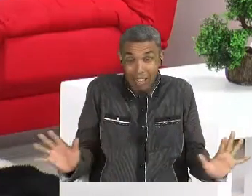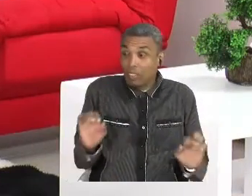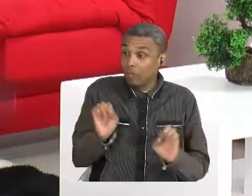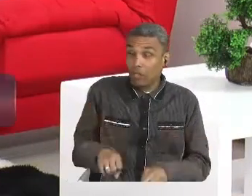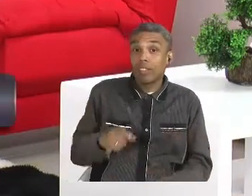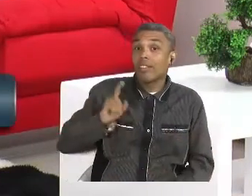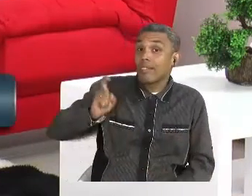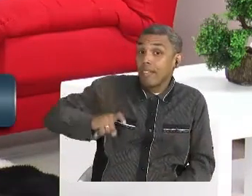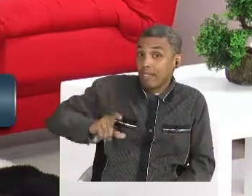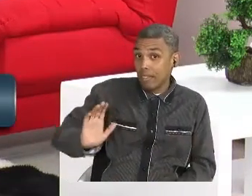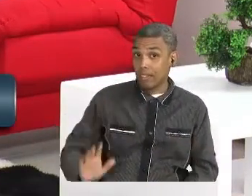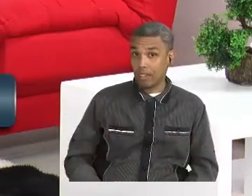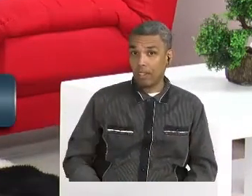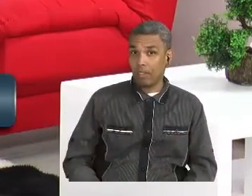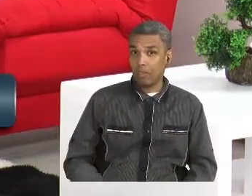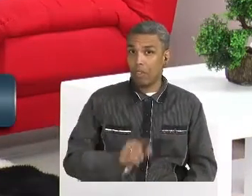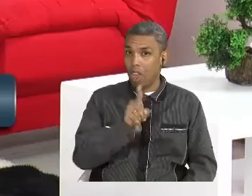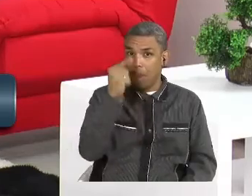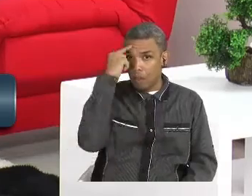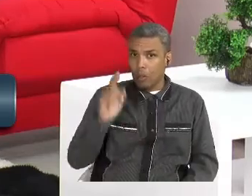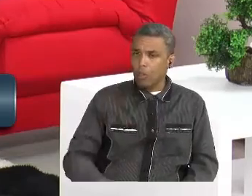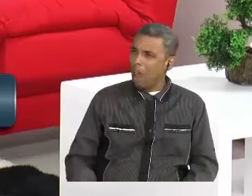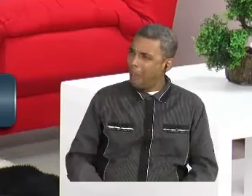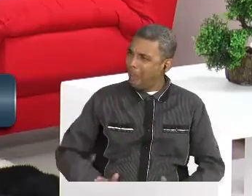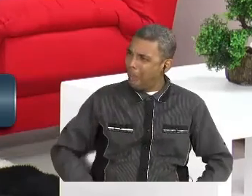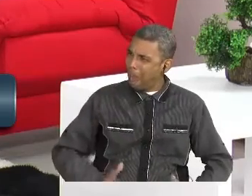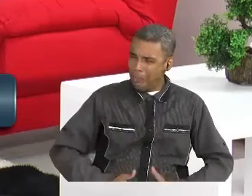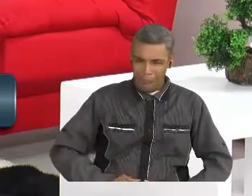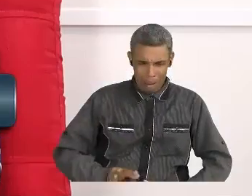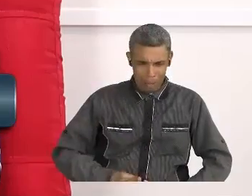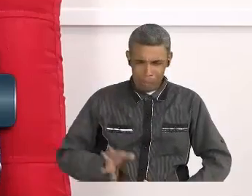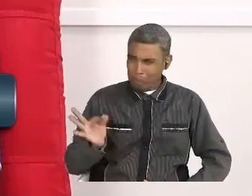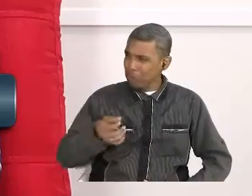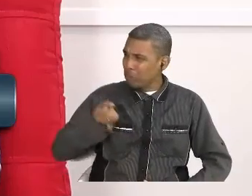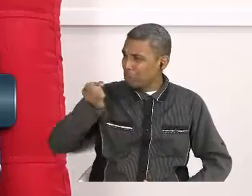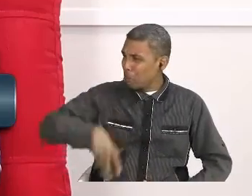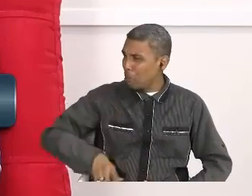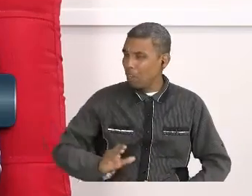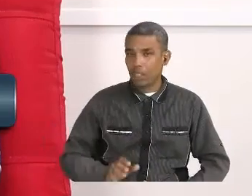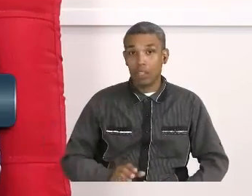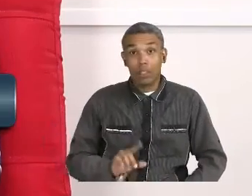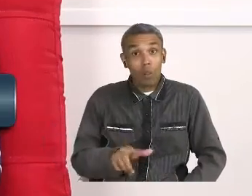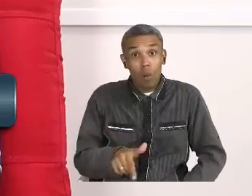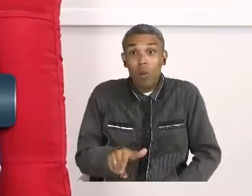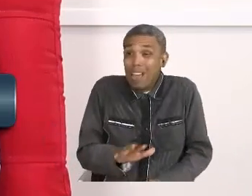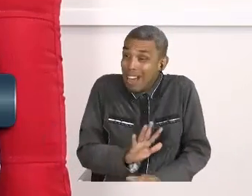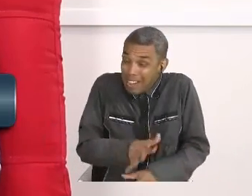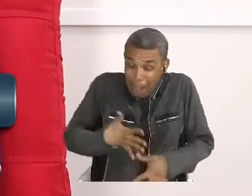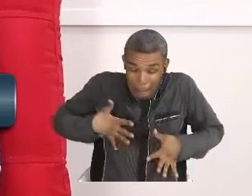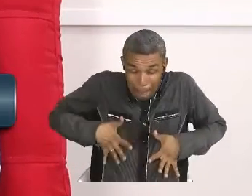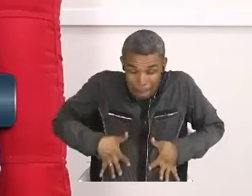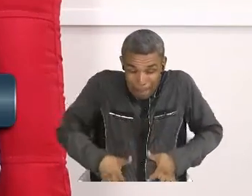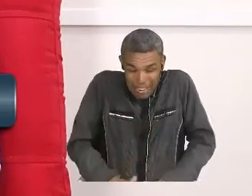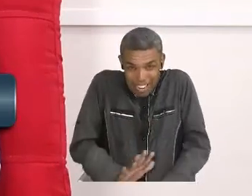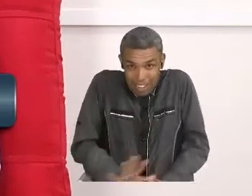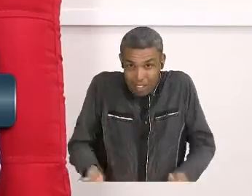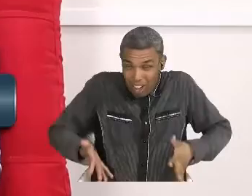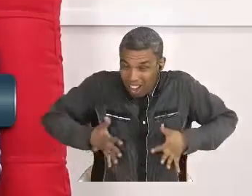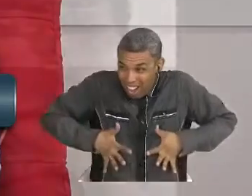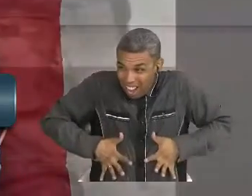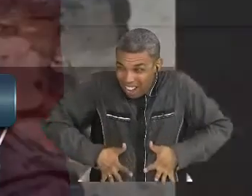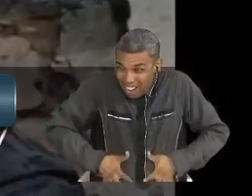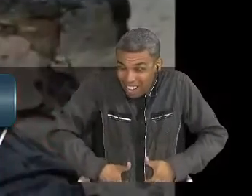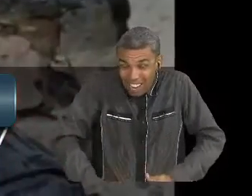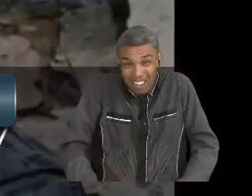tener, digamos, una estabilidad al menos emocional con lo primario, con qué comer, sus tres comidas diarias, ni